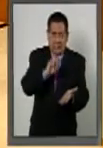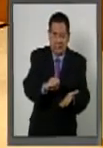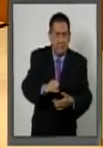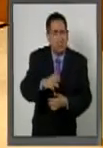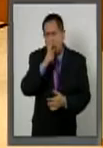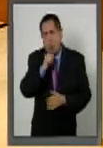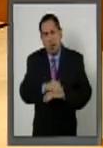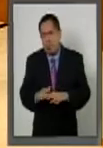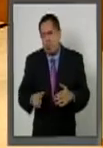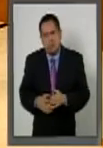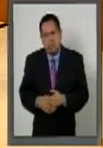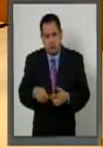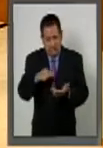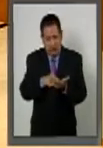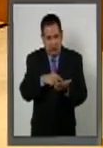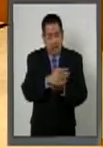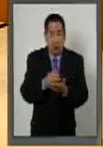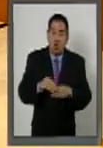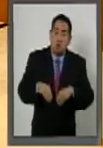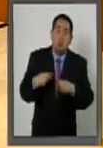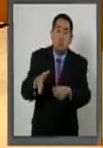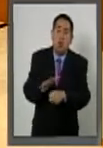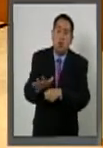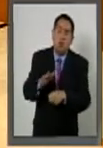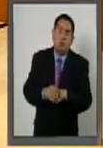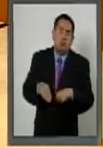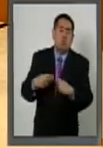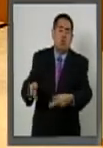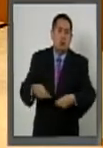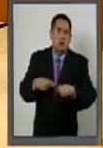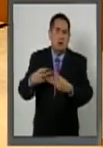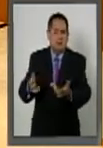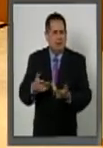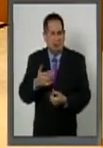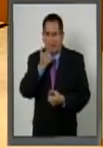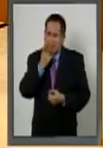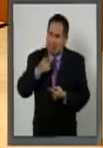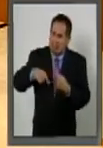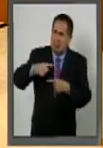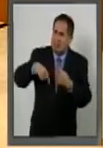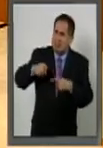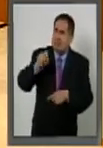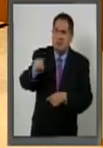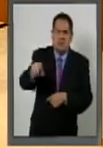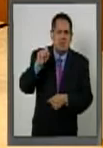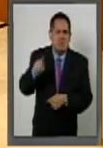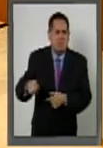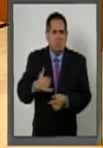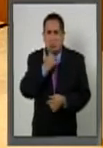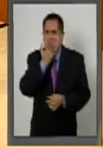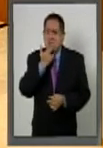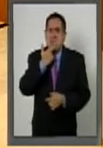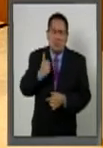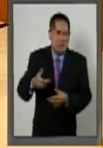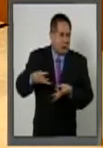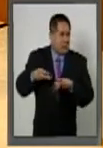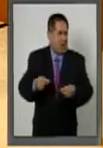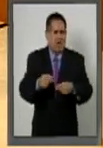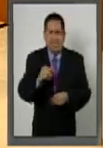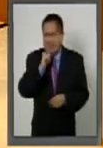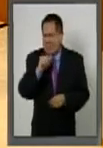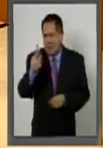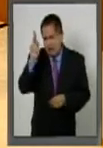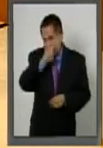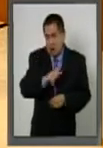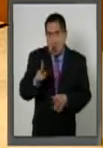de un dispendio que ha generado un circuito que no solamente ha implicado ineficiencia en el gasto público sino